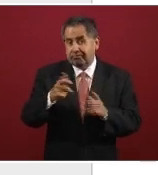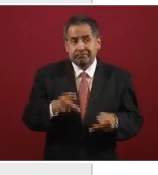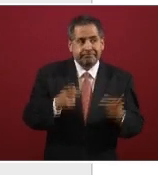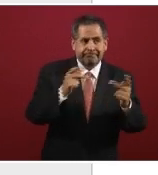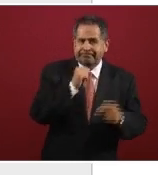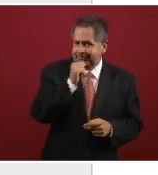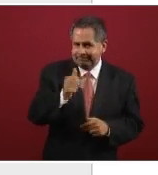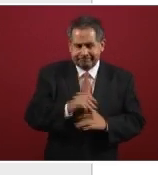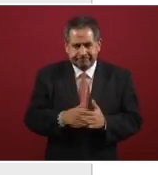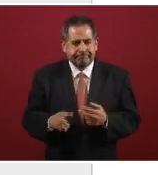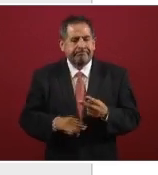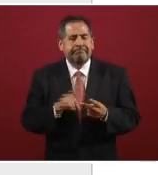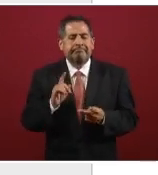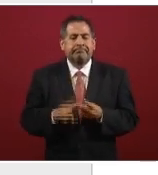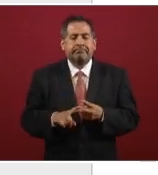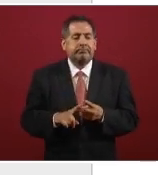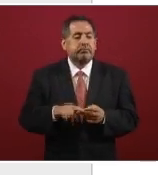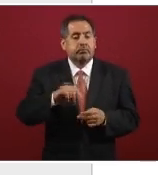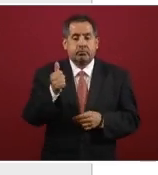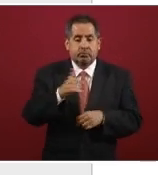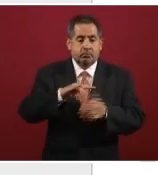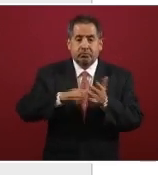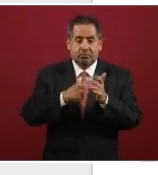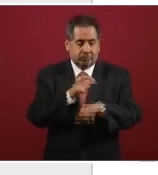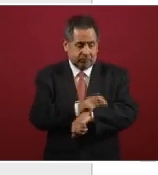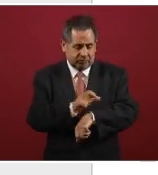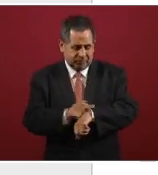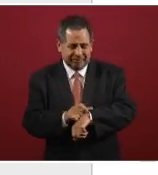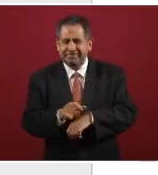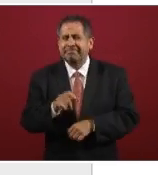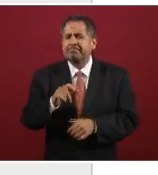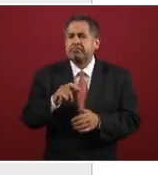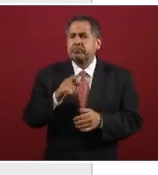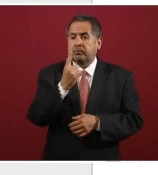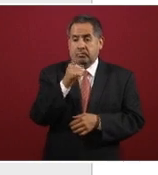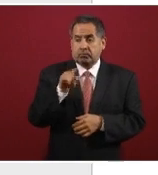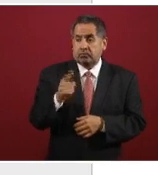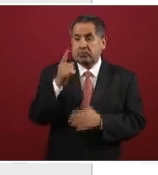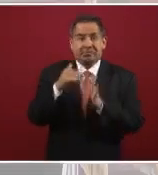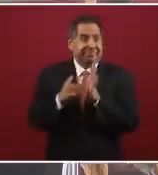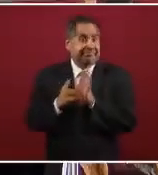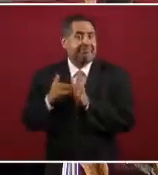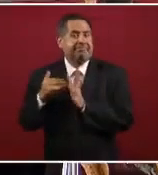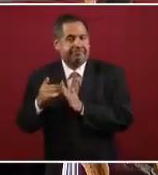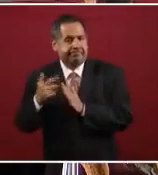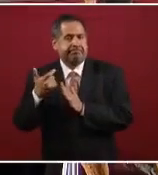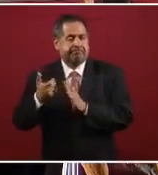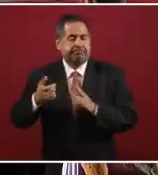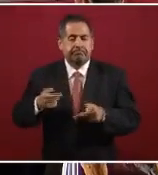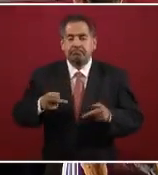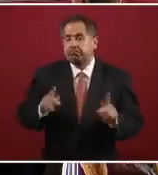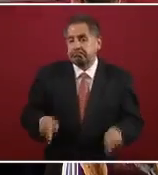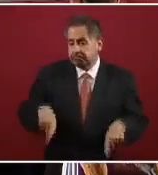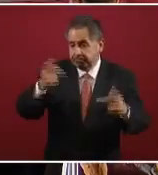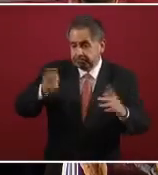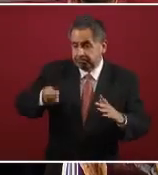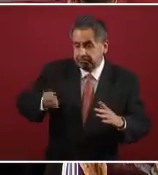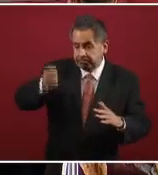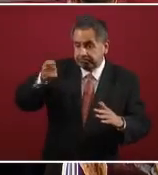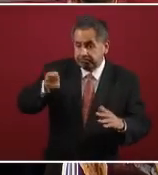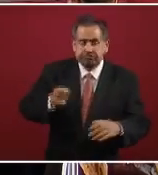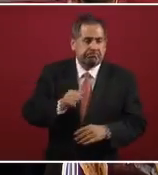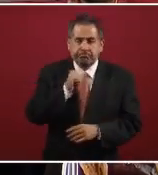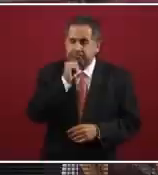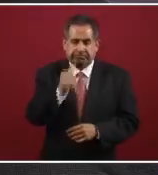relojes el jeyko pancol que valía alrededor de 1.1 estaba hablado como precio inicial eso no se vendieron